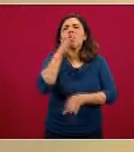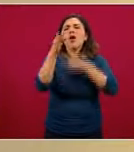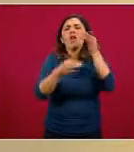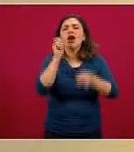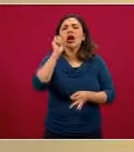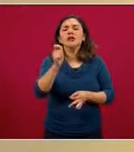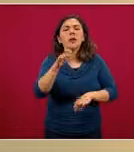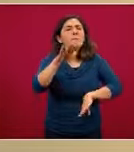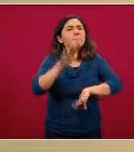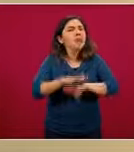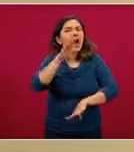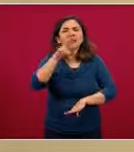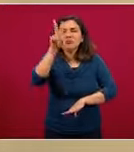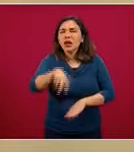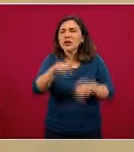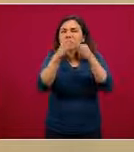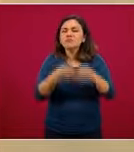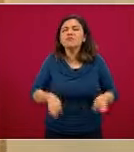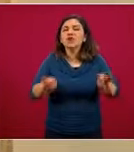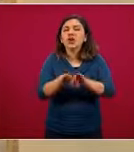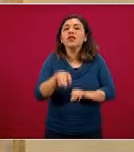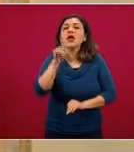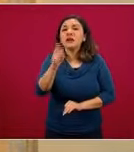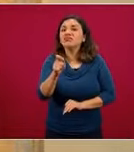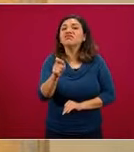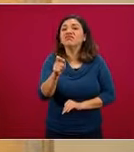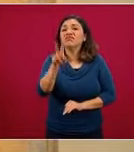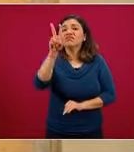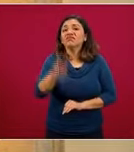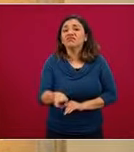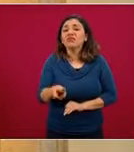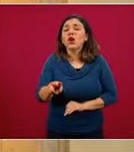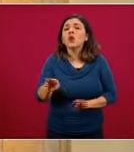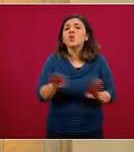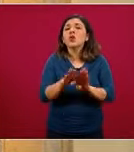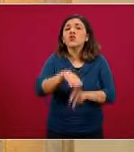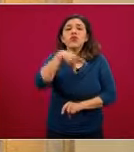es sumamente importante y fundamental: la